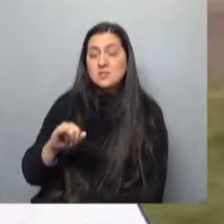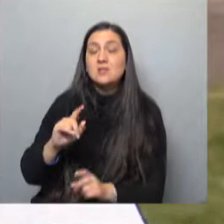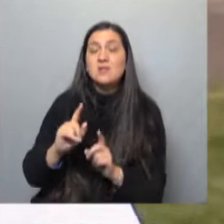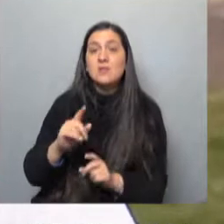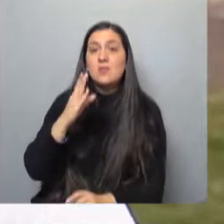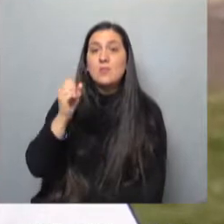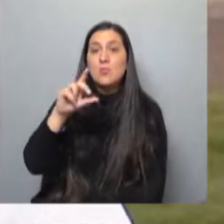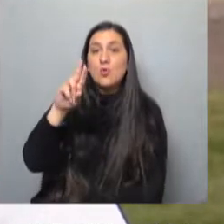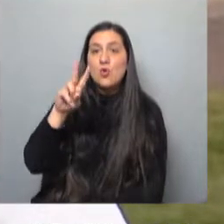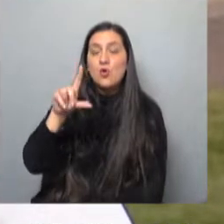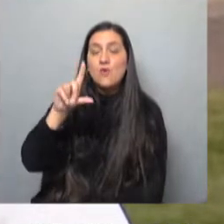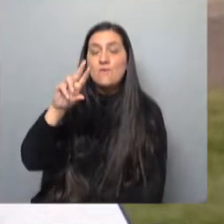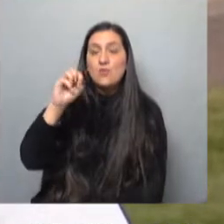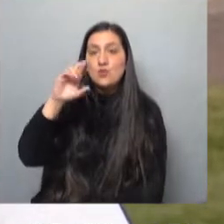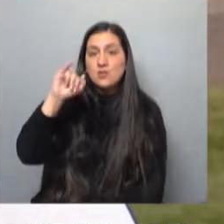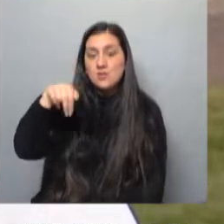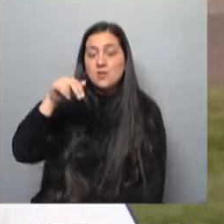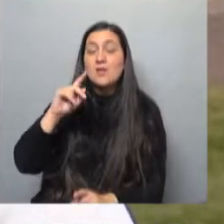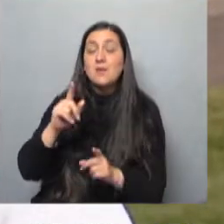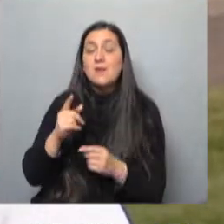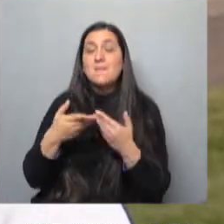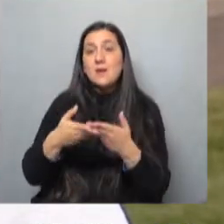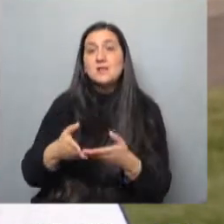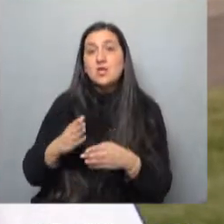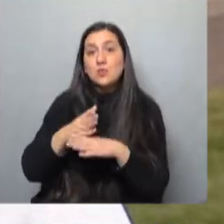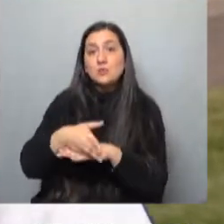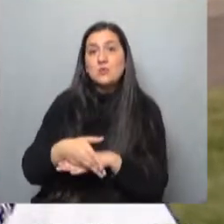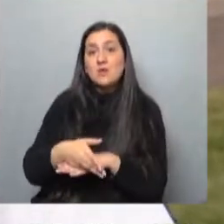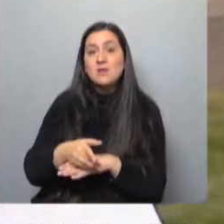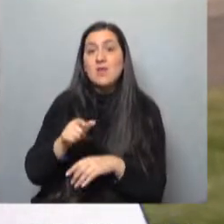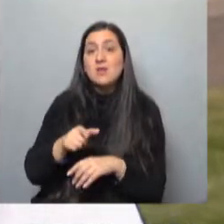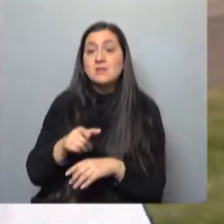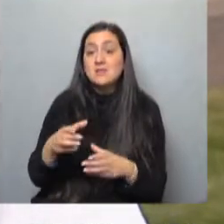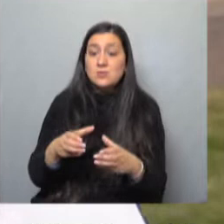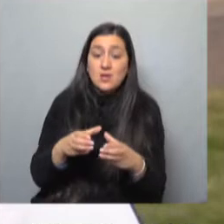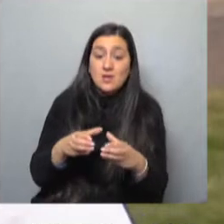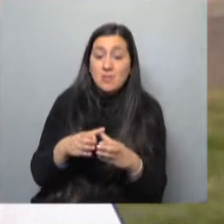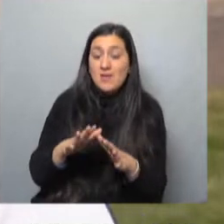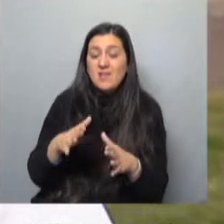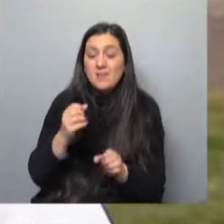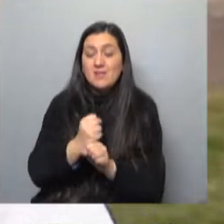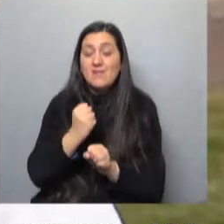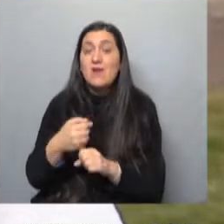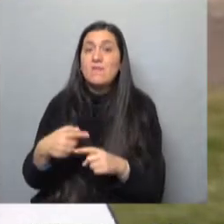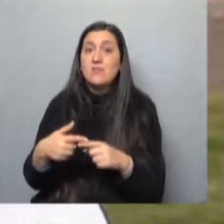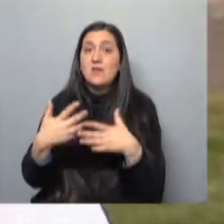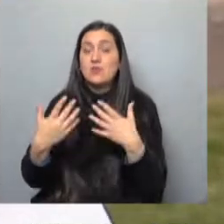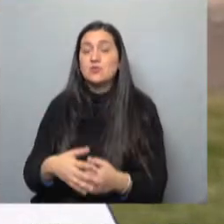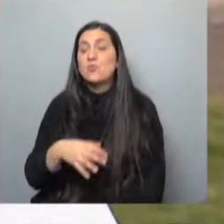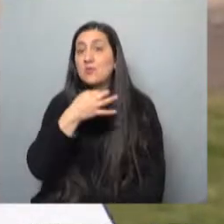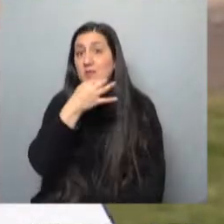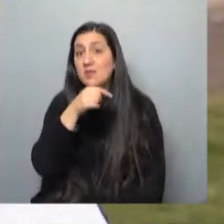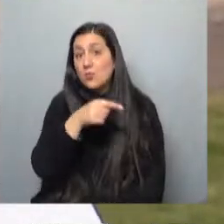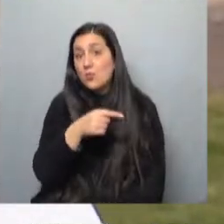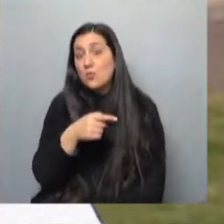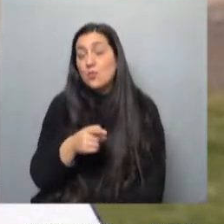en toda la gente siete hectárea la gente de playa inclusión de esta Gladys y bueno de ahí se hace un equipo para trabajar Lo que son los festejos como dijiste tú